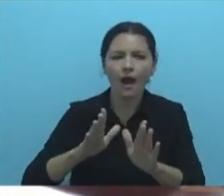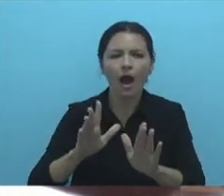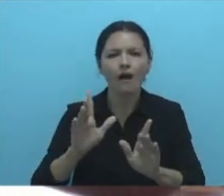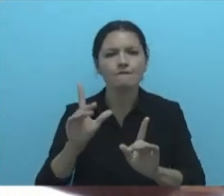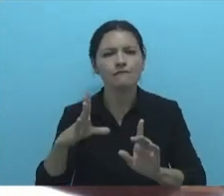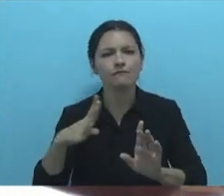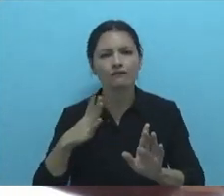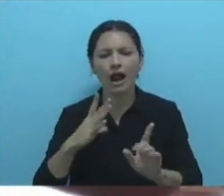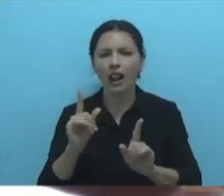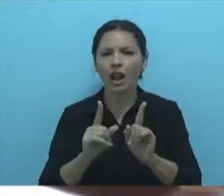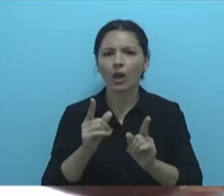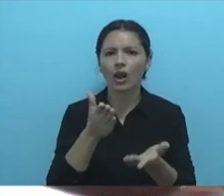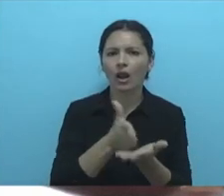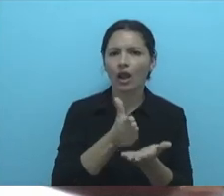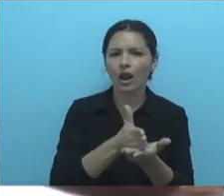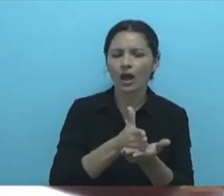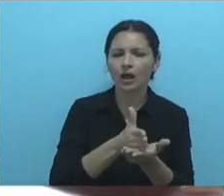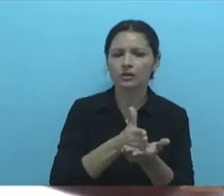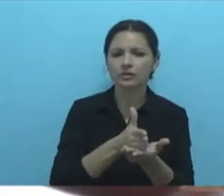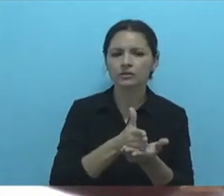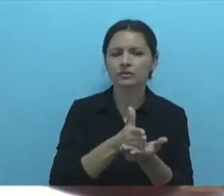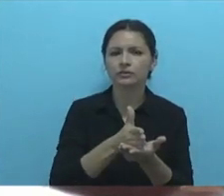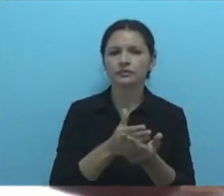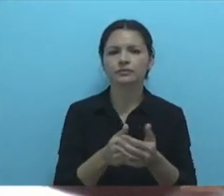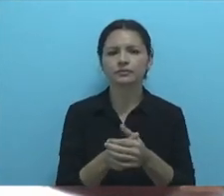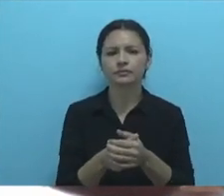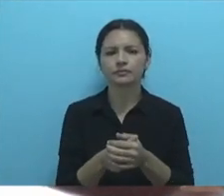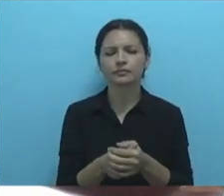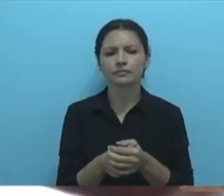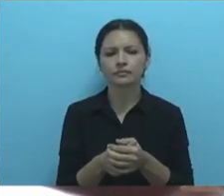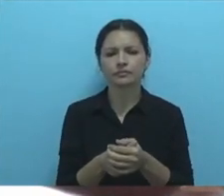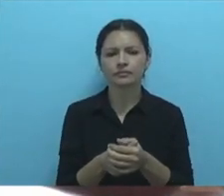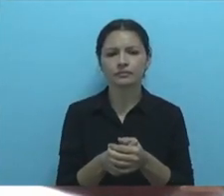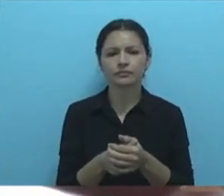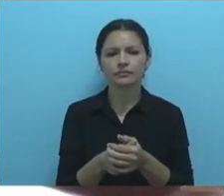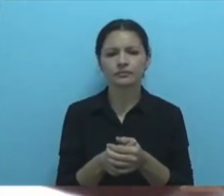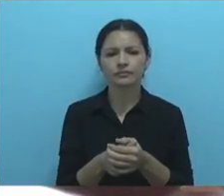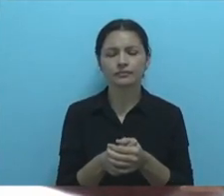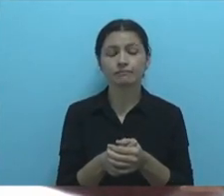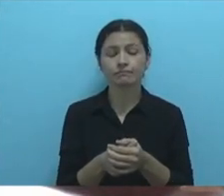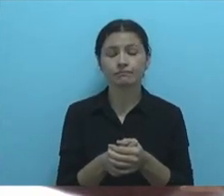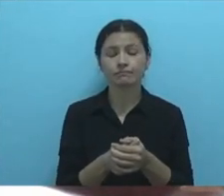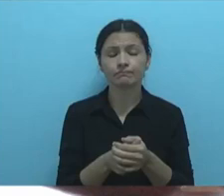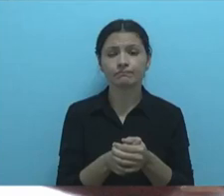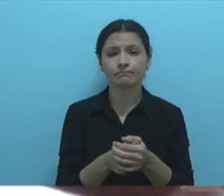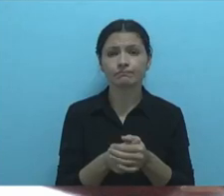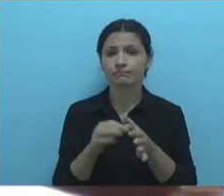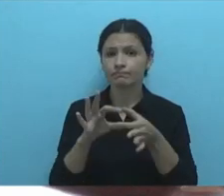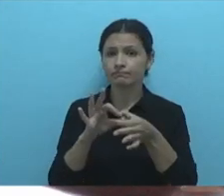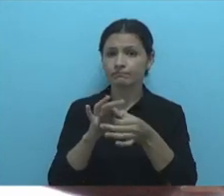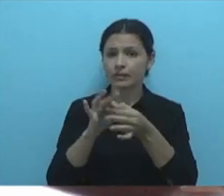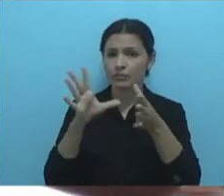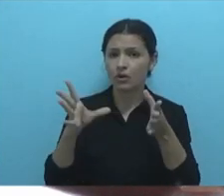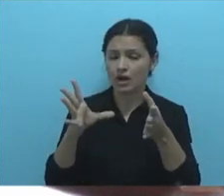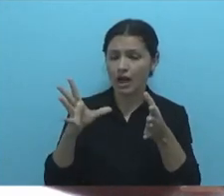costándonos historias y que siguen atravesando Ni más ni menos que subjetividades y a 40 años de la de la